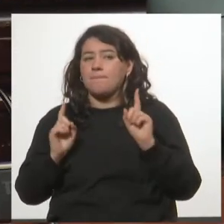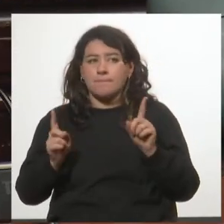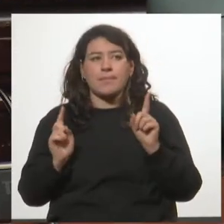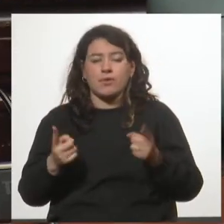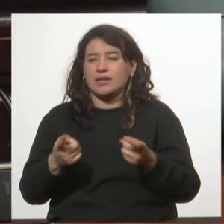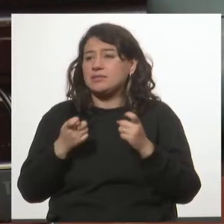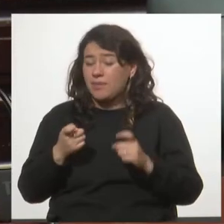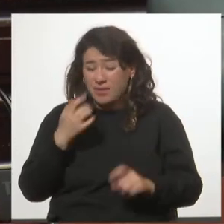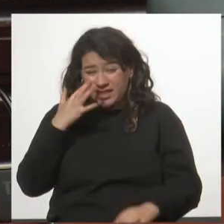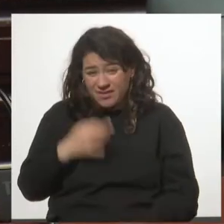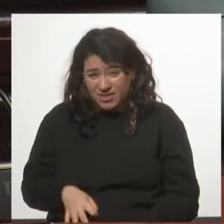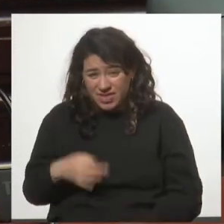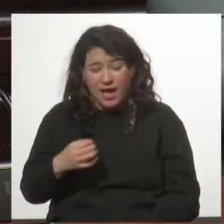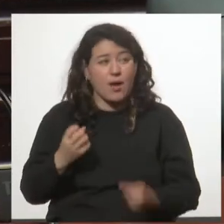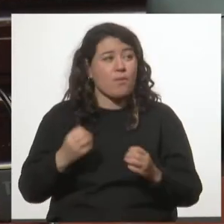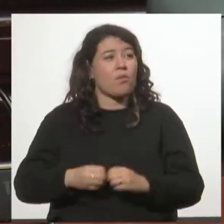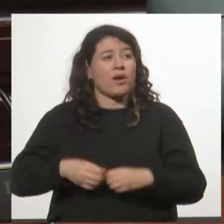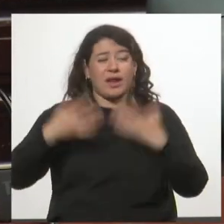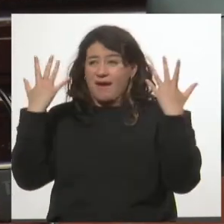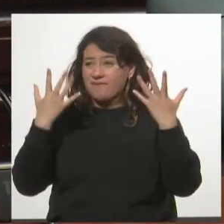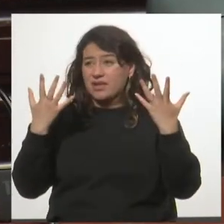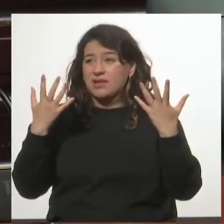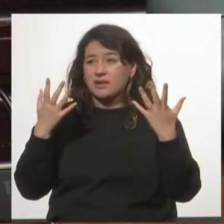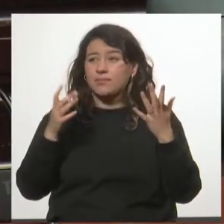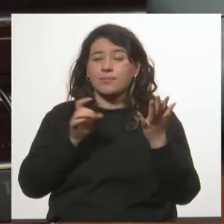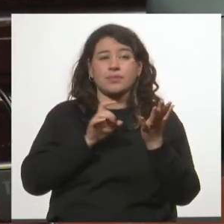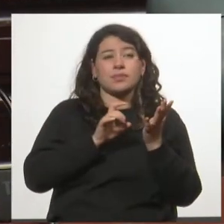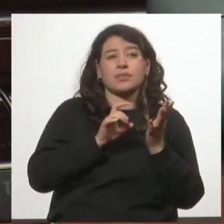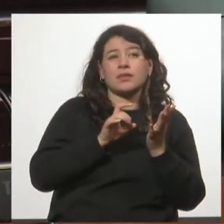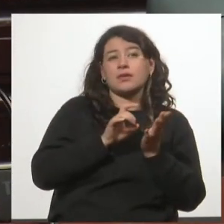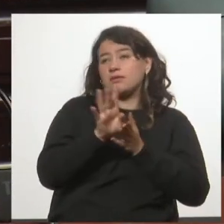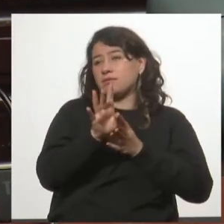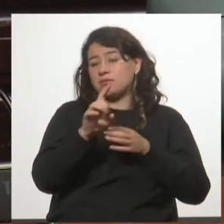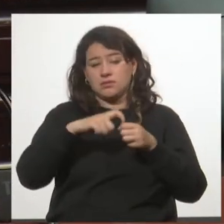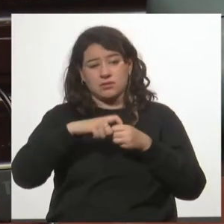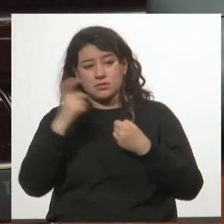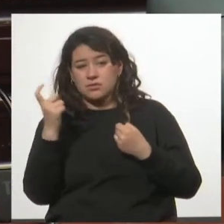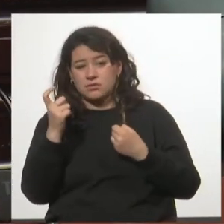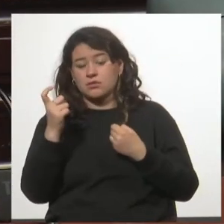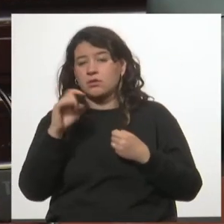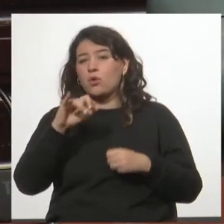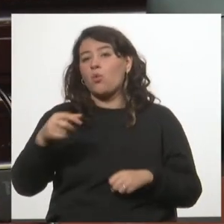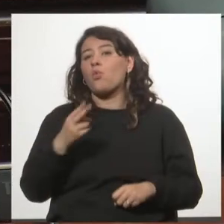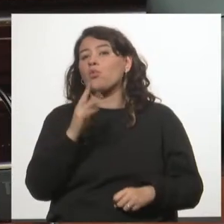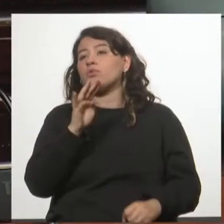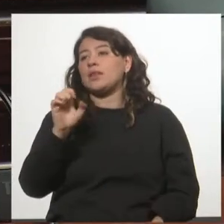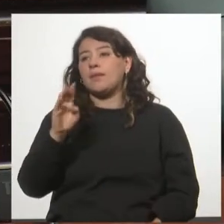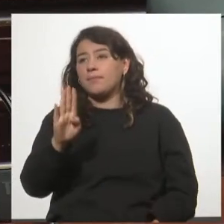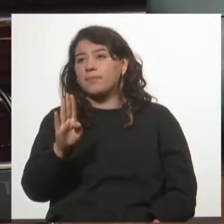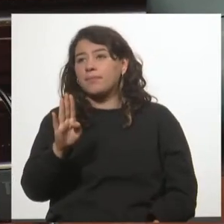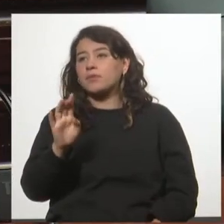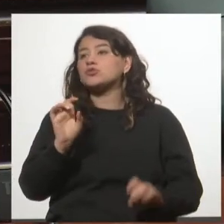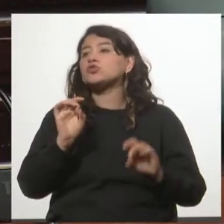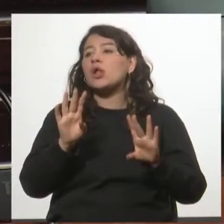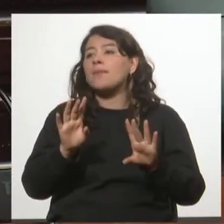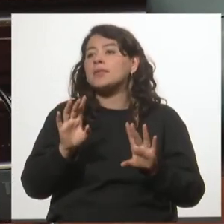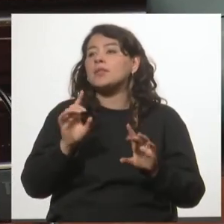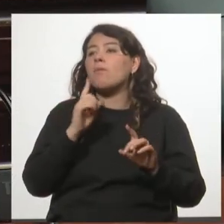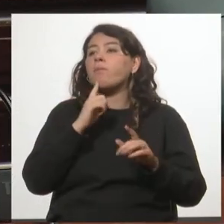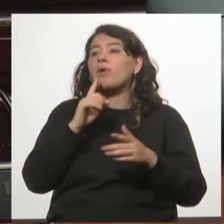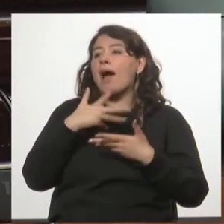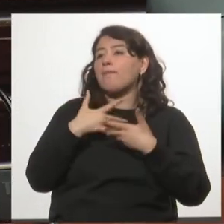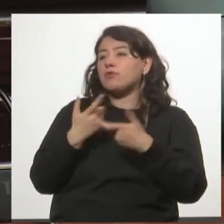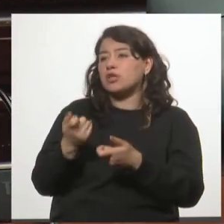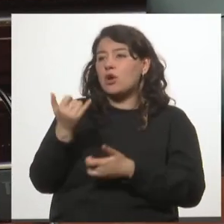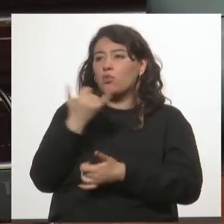que hablar porque realmente es muy grave que se haya desintegrado un organismo como el ajuste por simplemente suscribir